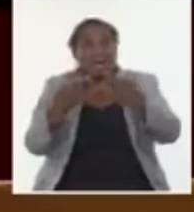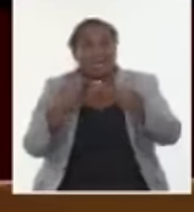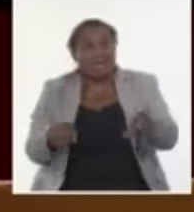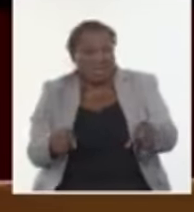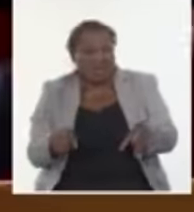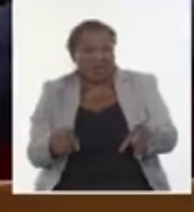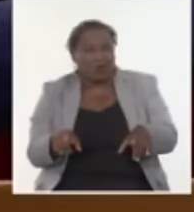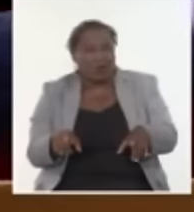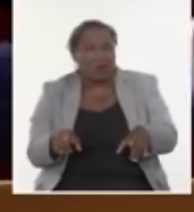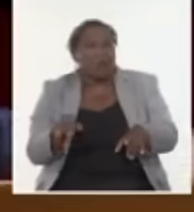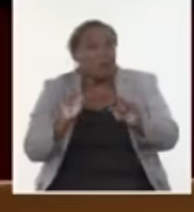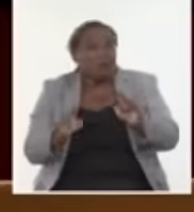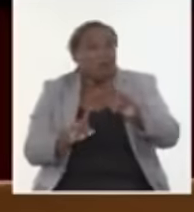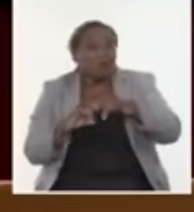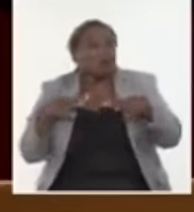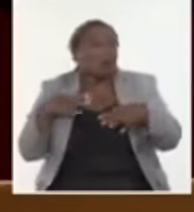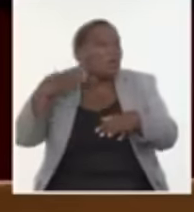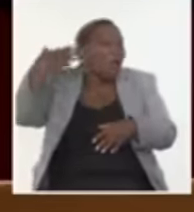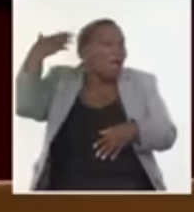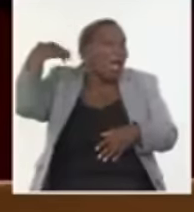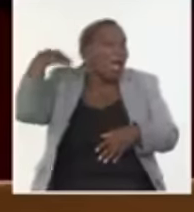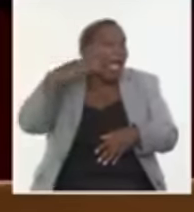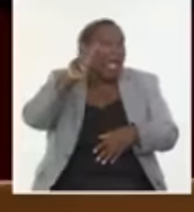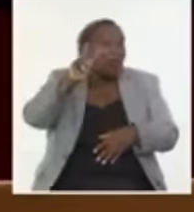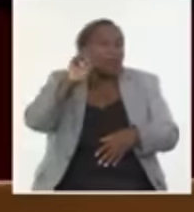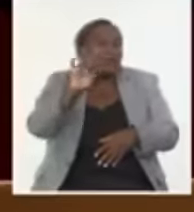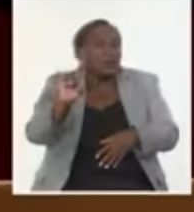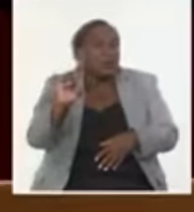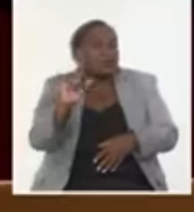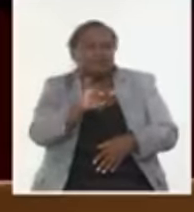fue el turismo en este país en el